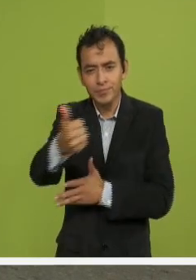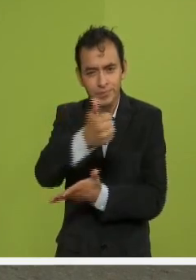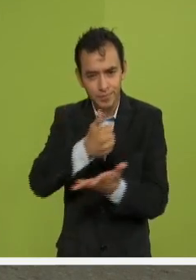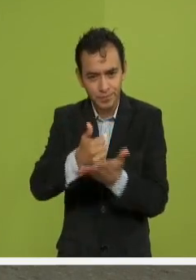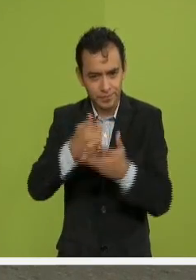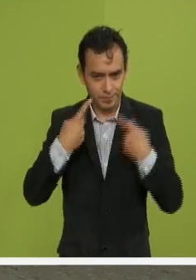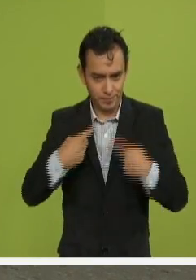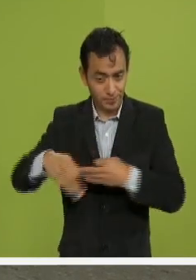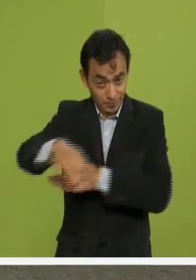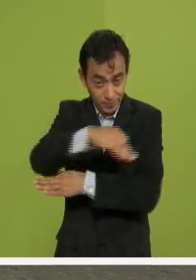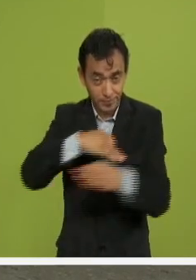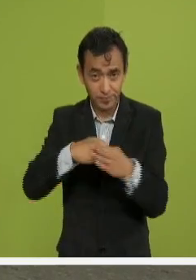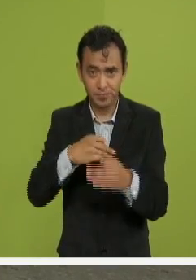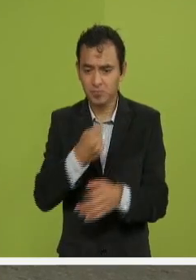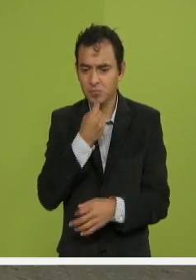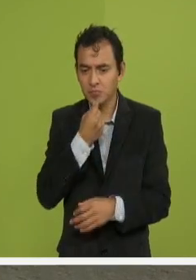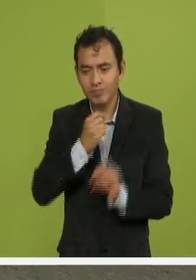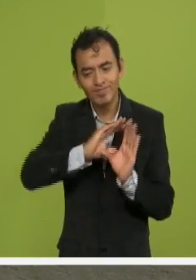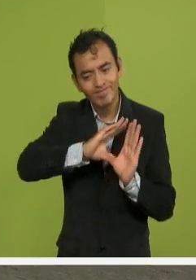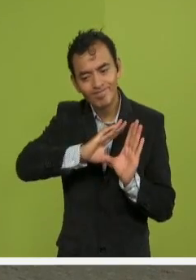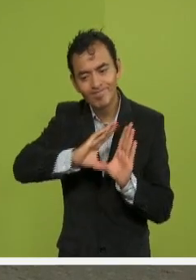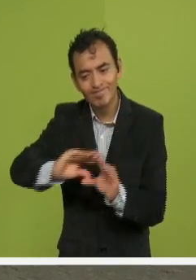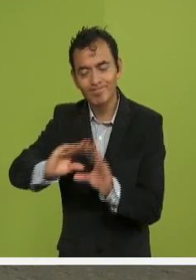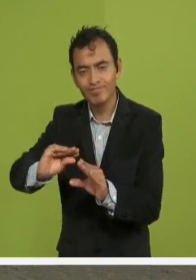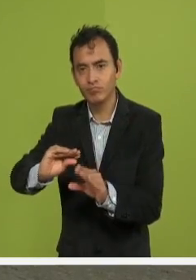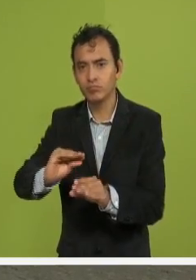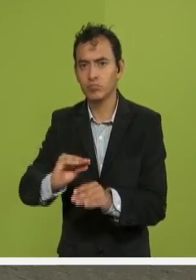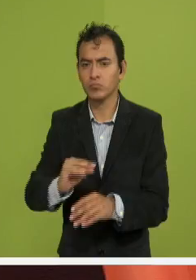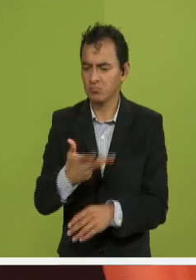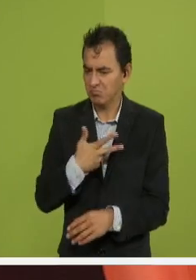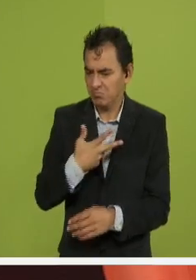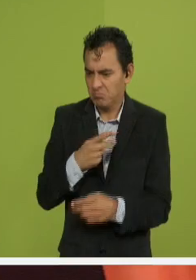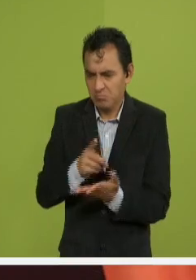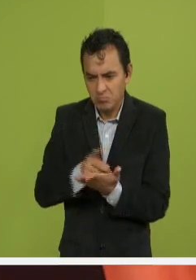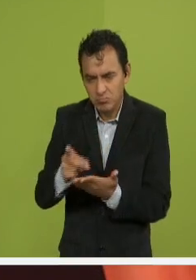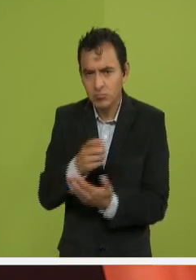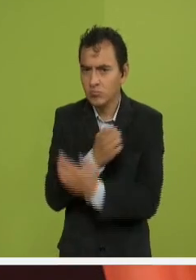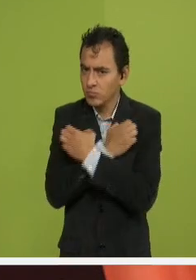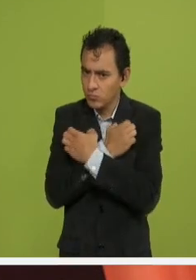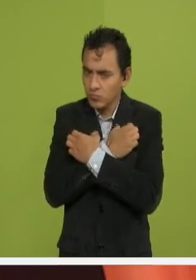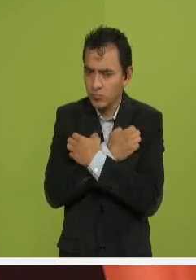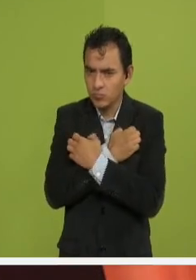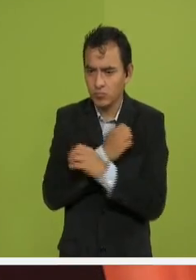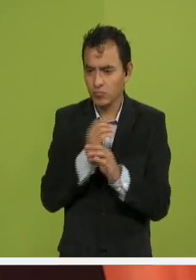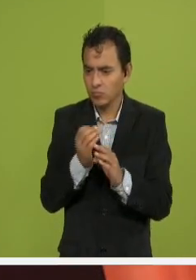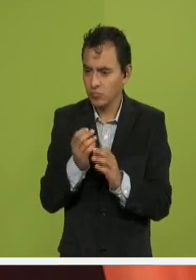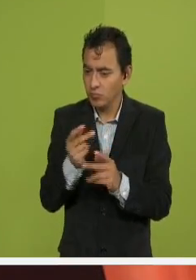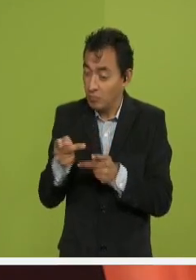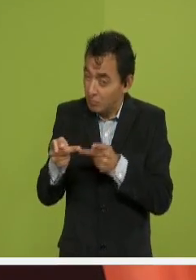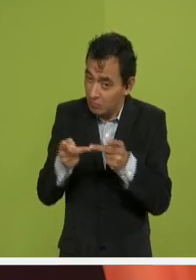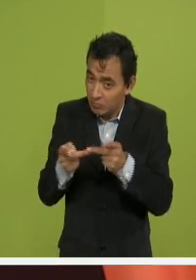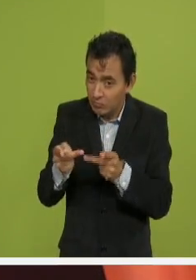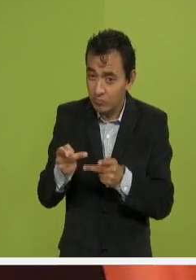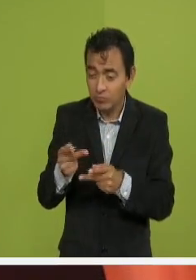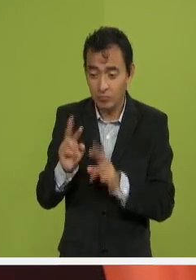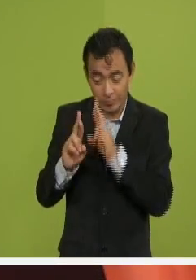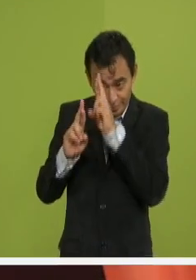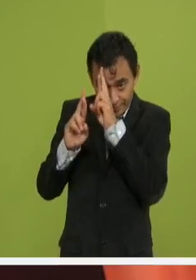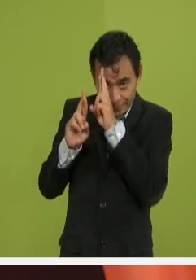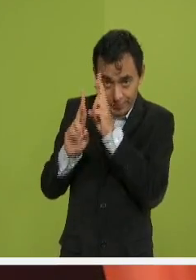Los niños están en edad de ser educados, de ser formados con mayor conciencia, con un